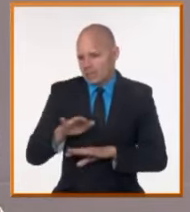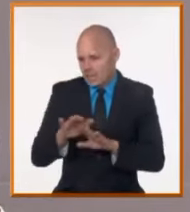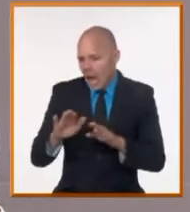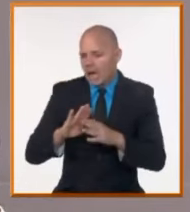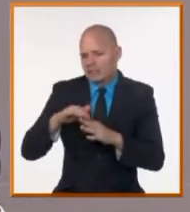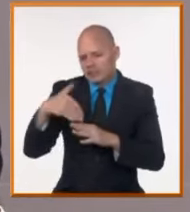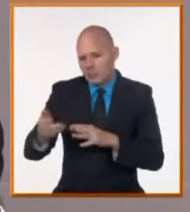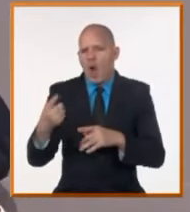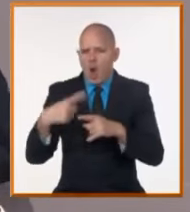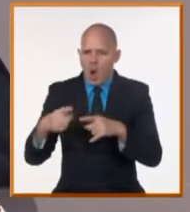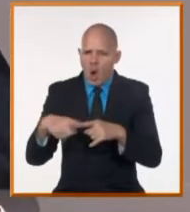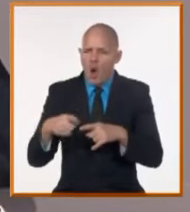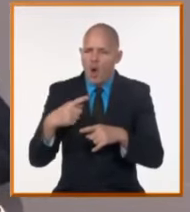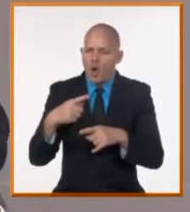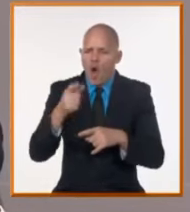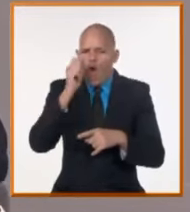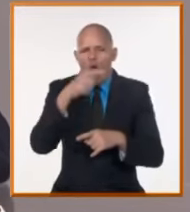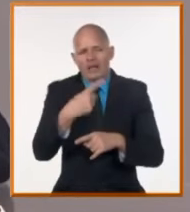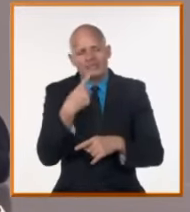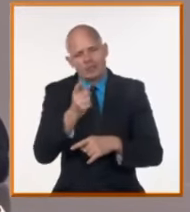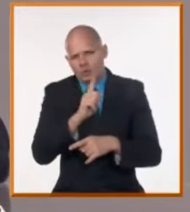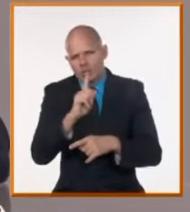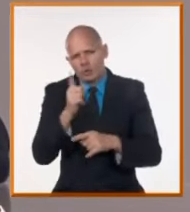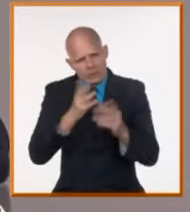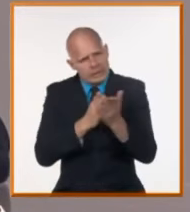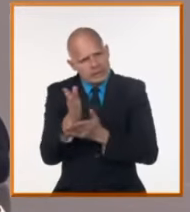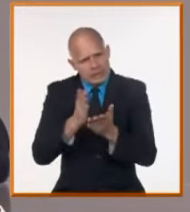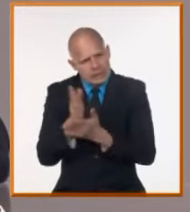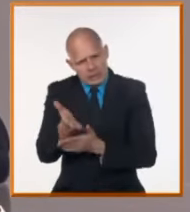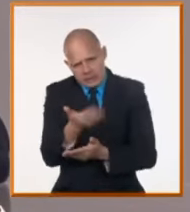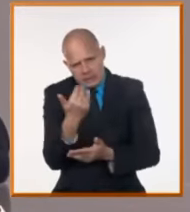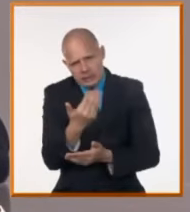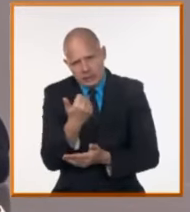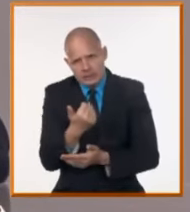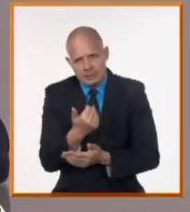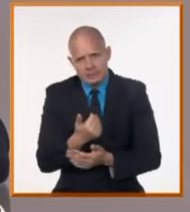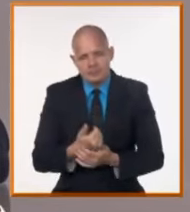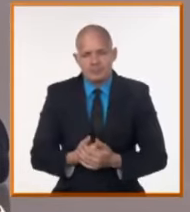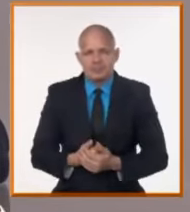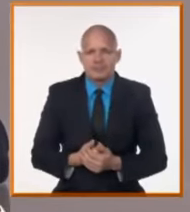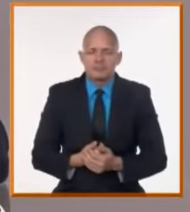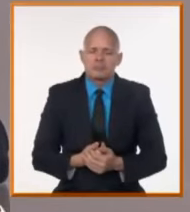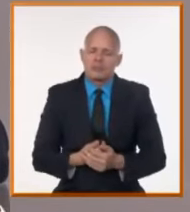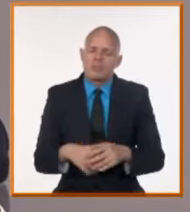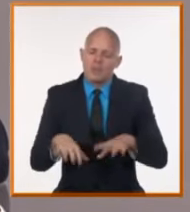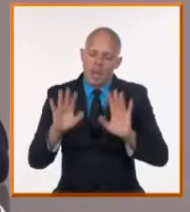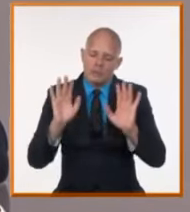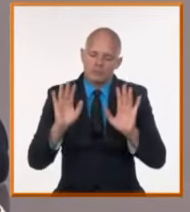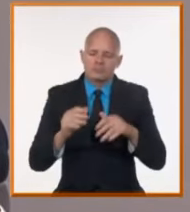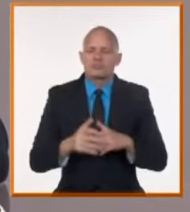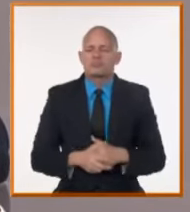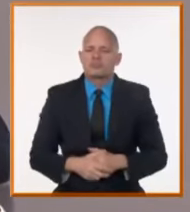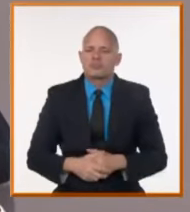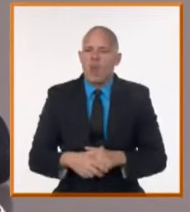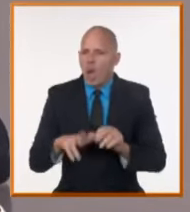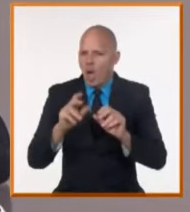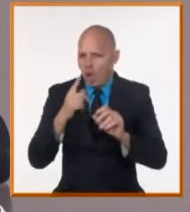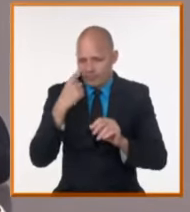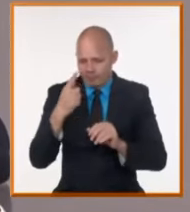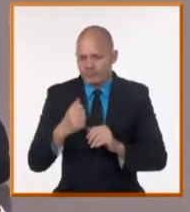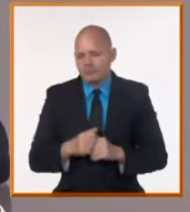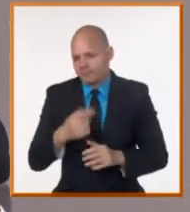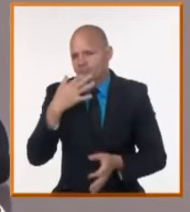Bien, para mí es muy estimulante coincidir esta tarde con ustedes, con Elier y con